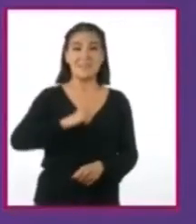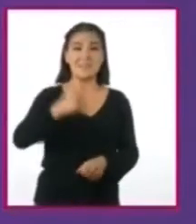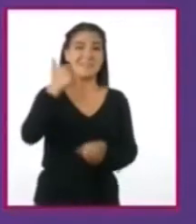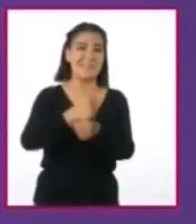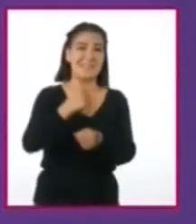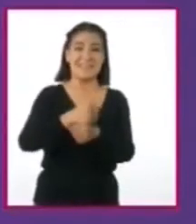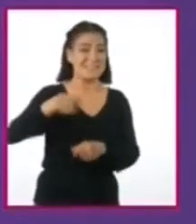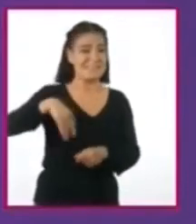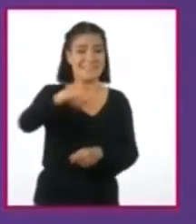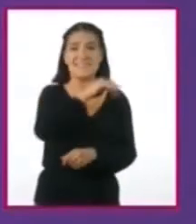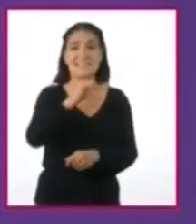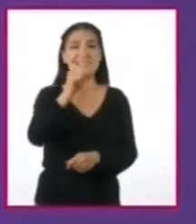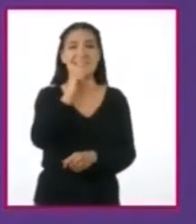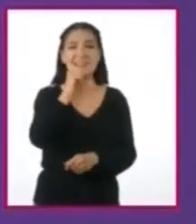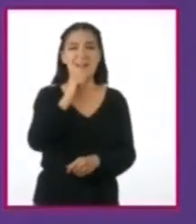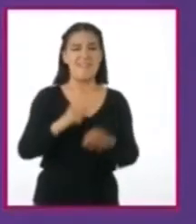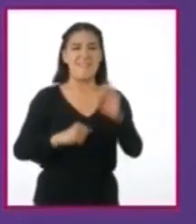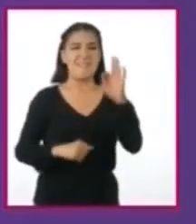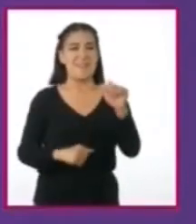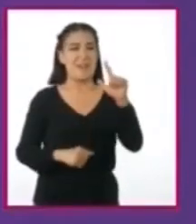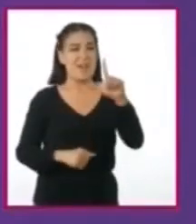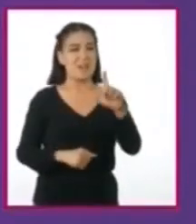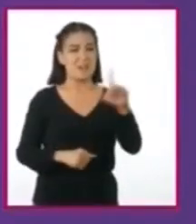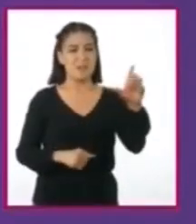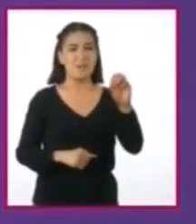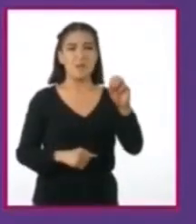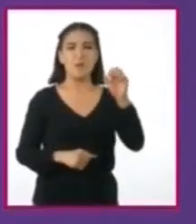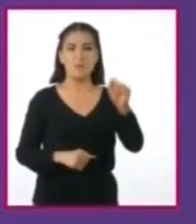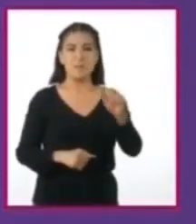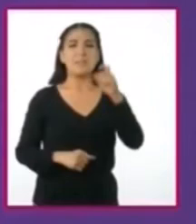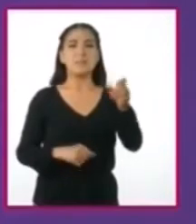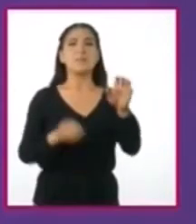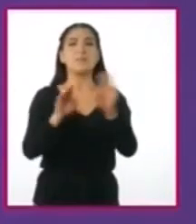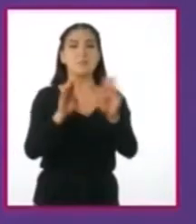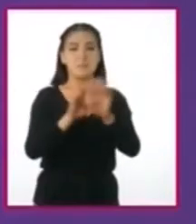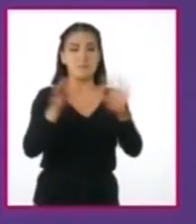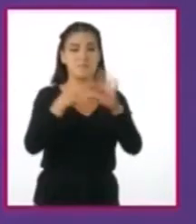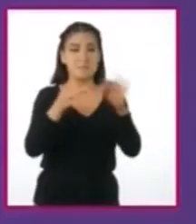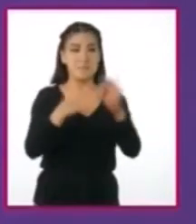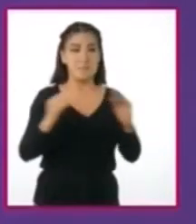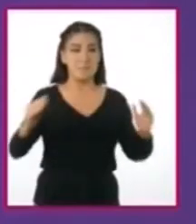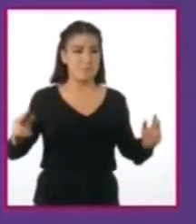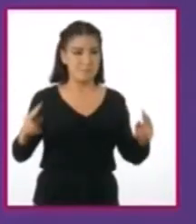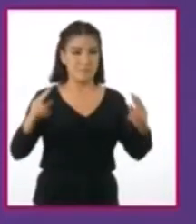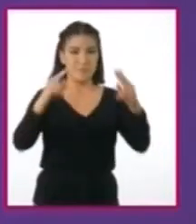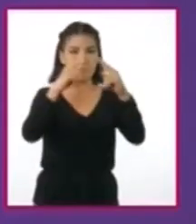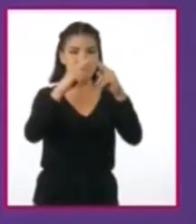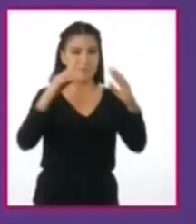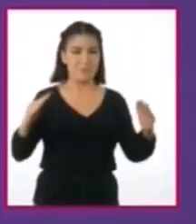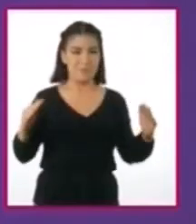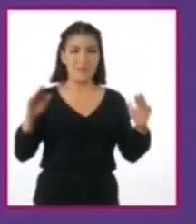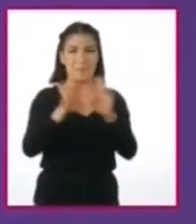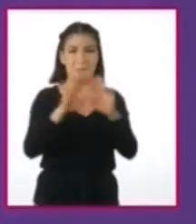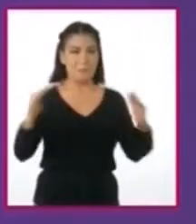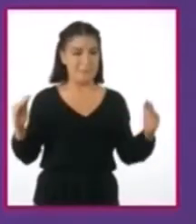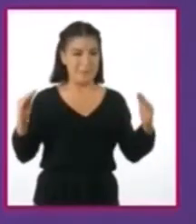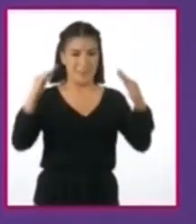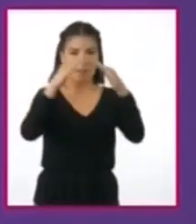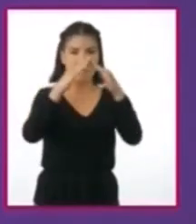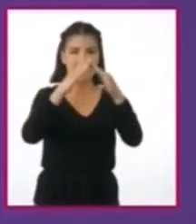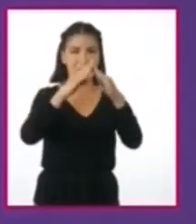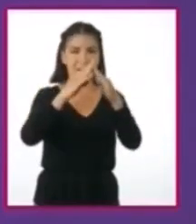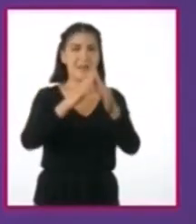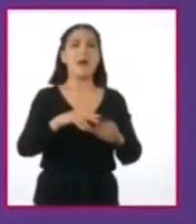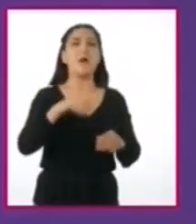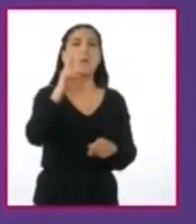era, Falos, un sabio griego, determinó la altura de la Gran Pirámide sin medirla directamente.